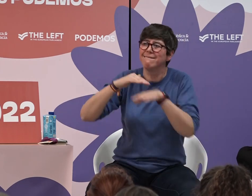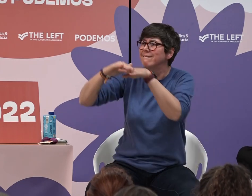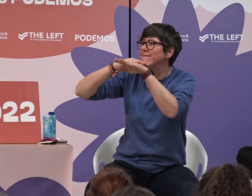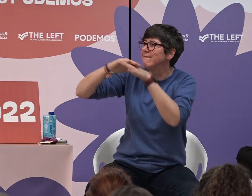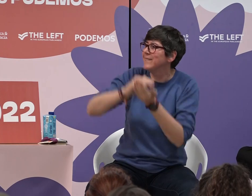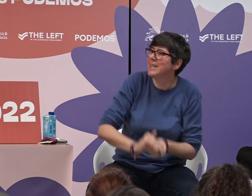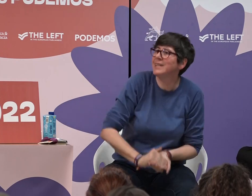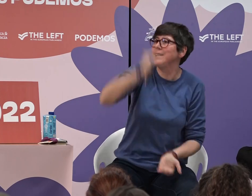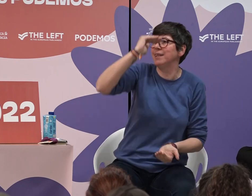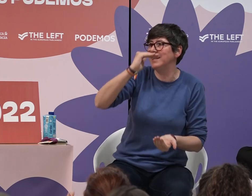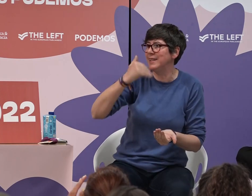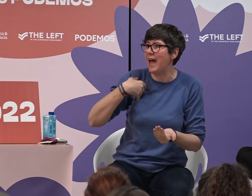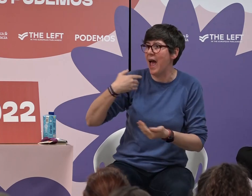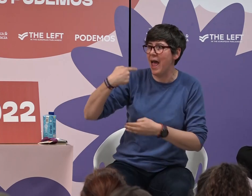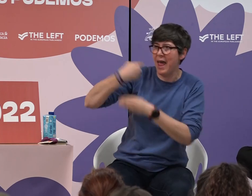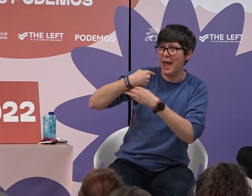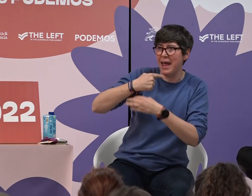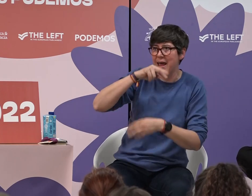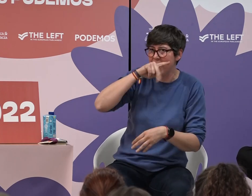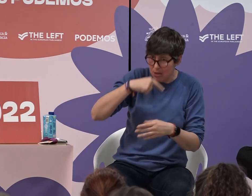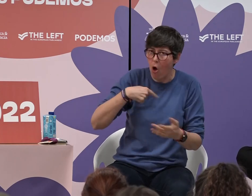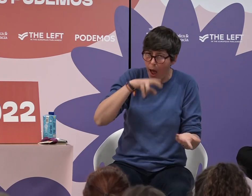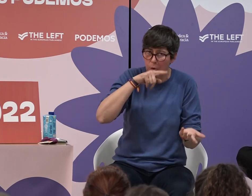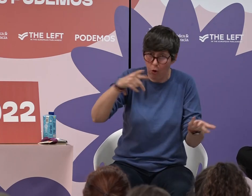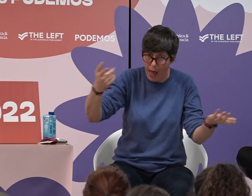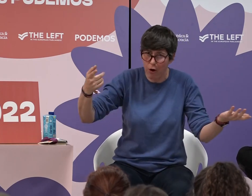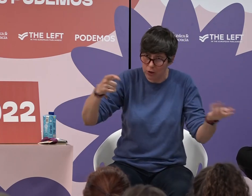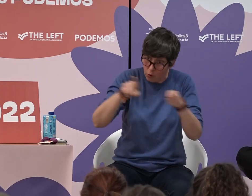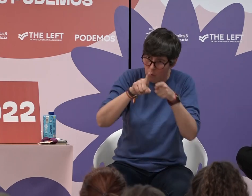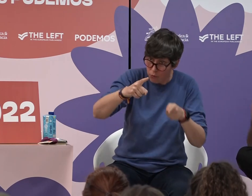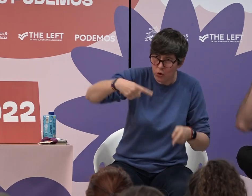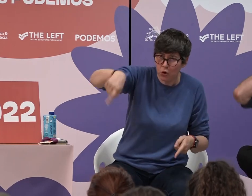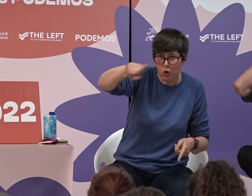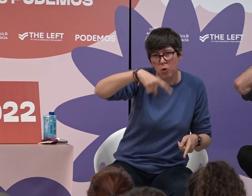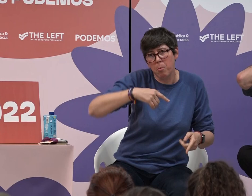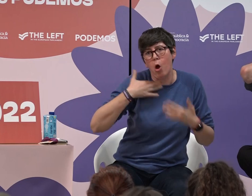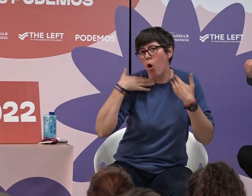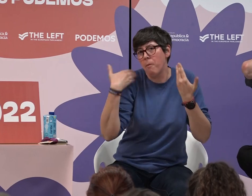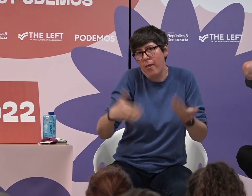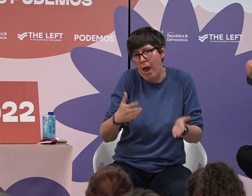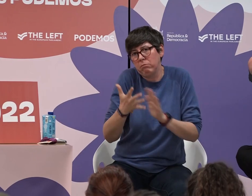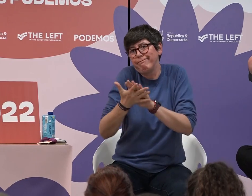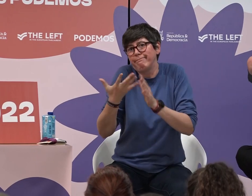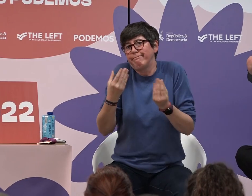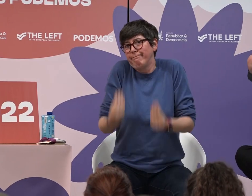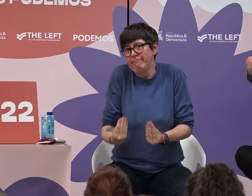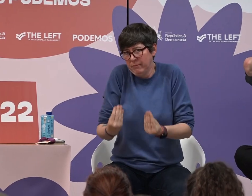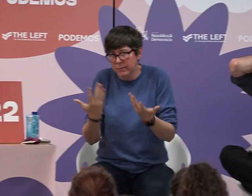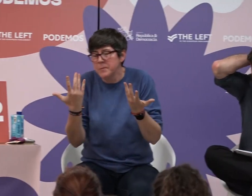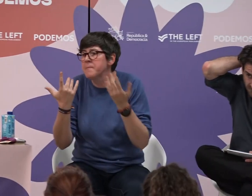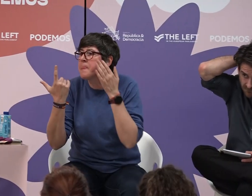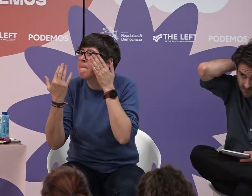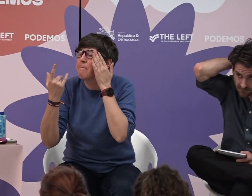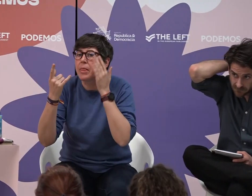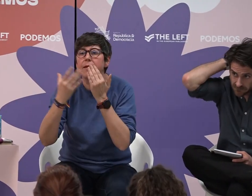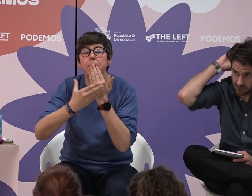y si hay una persona que me dice que si se acerca a mí me dice habla digo porque tengo que hablar claro que yo hablo yo tengo voz Igual que vosotras